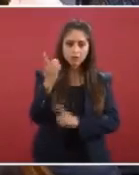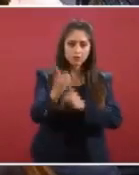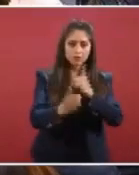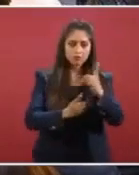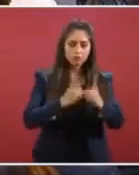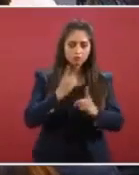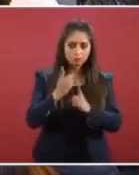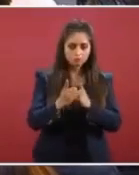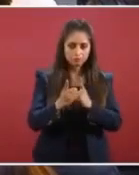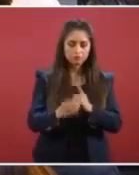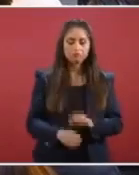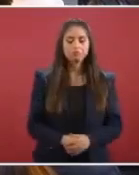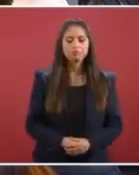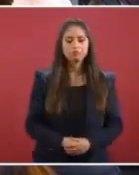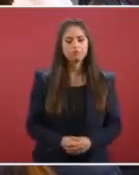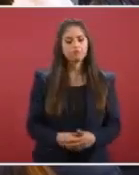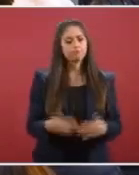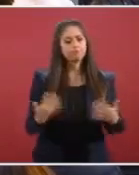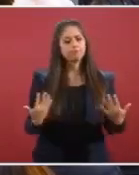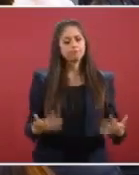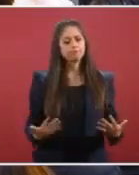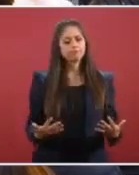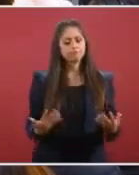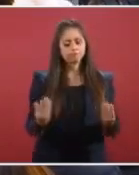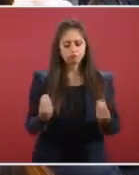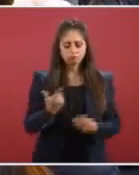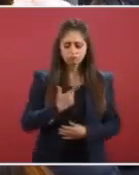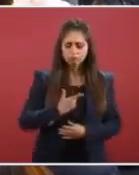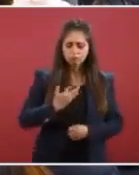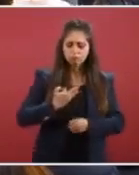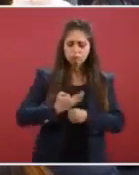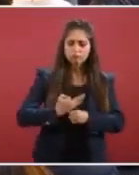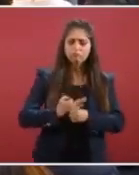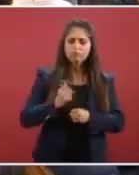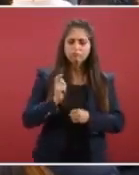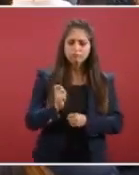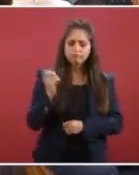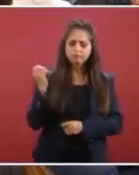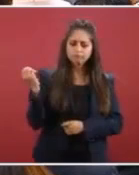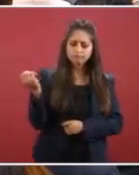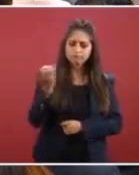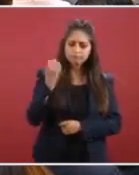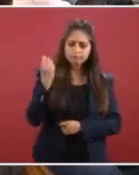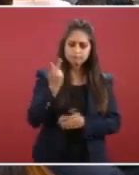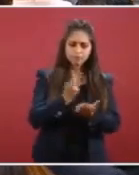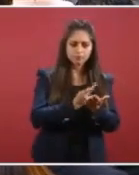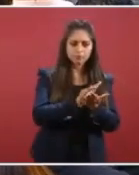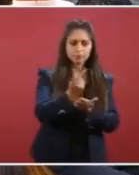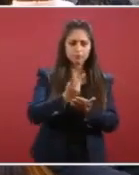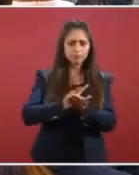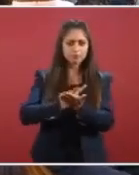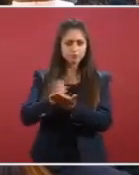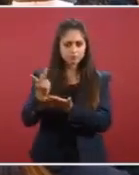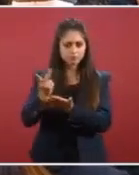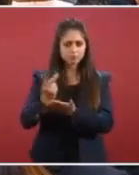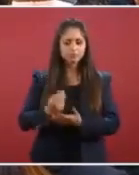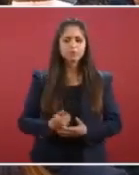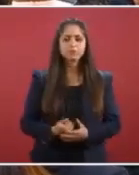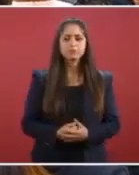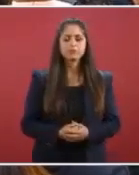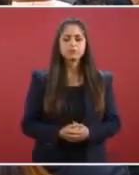Nos da mucho gusto participar en esta ceremonia de premiación.